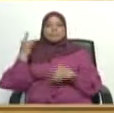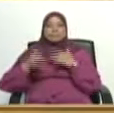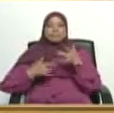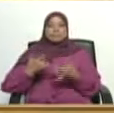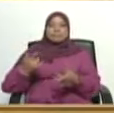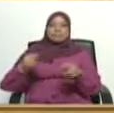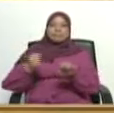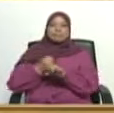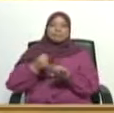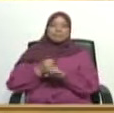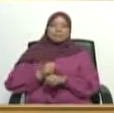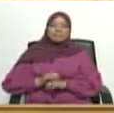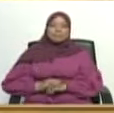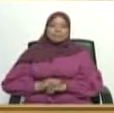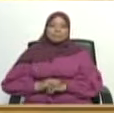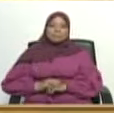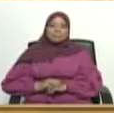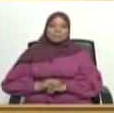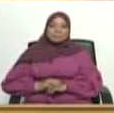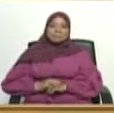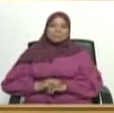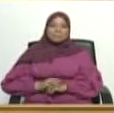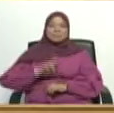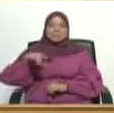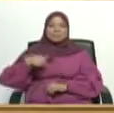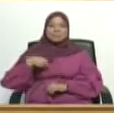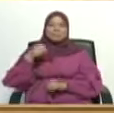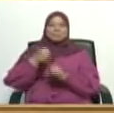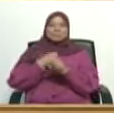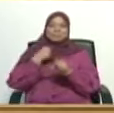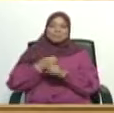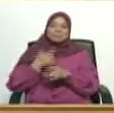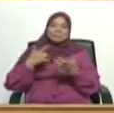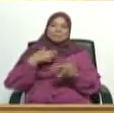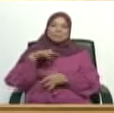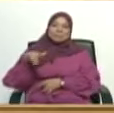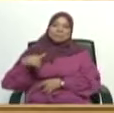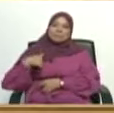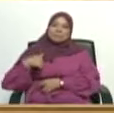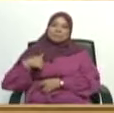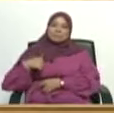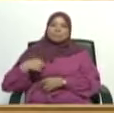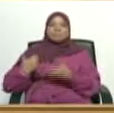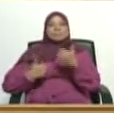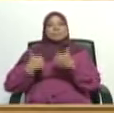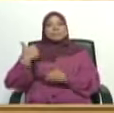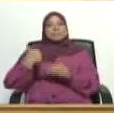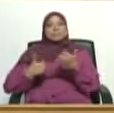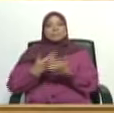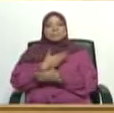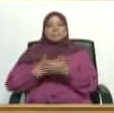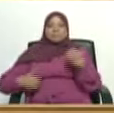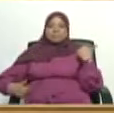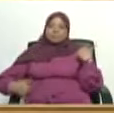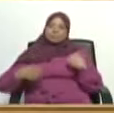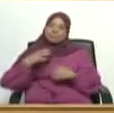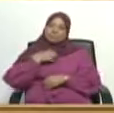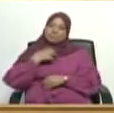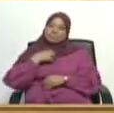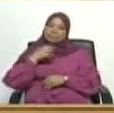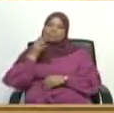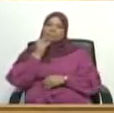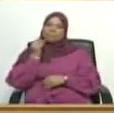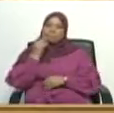brutal, veamos a Benjamín Netanyahu, candidato a Premio Nobel de la